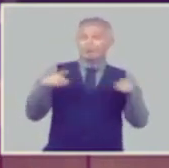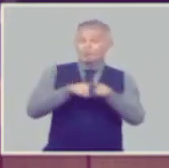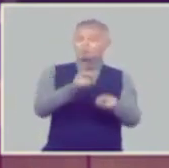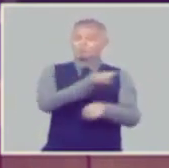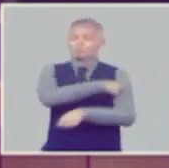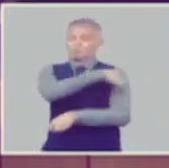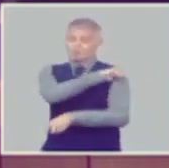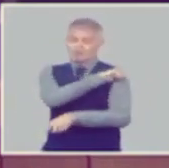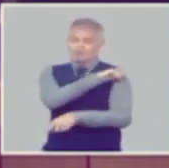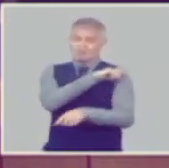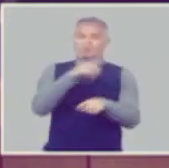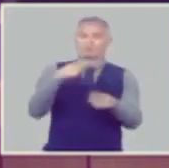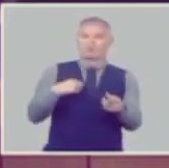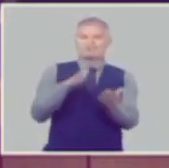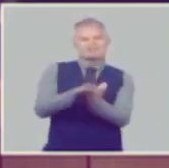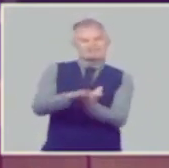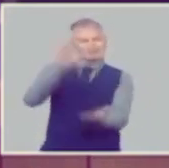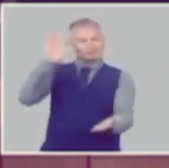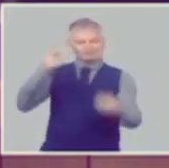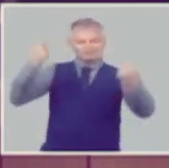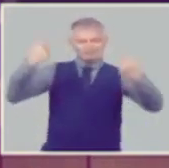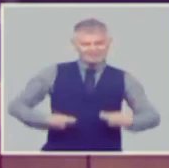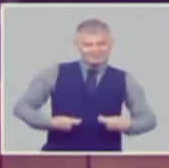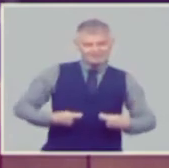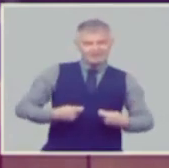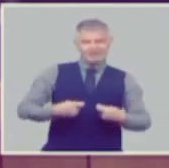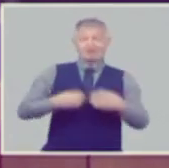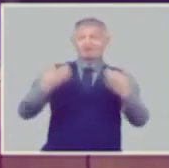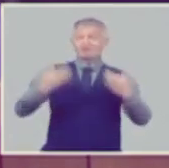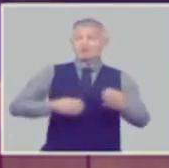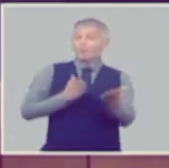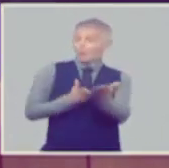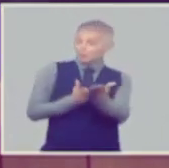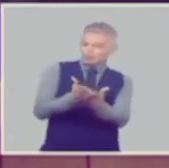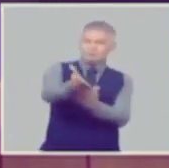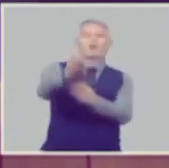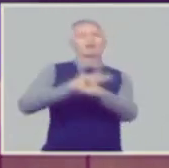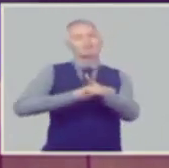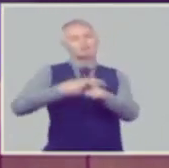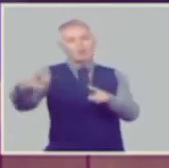el compromiso y el honor de dar continuidad a la historia que nos trajo hasta